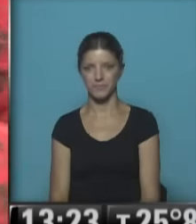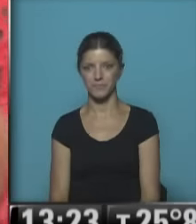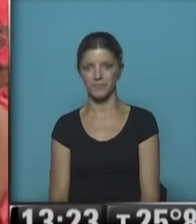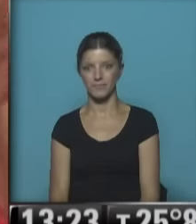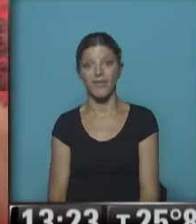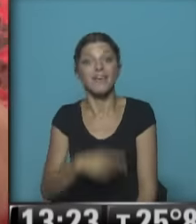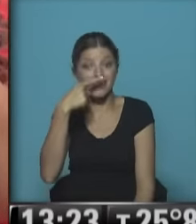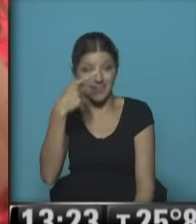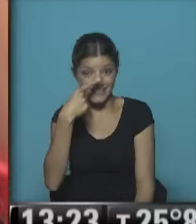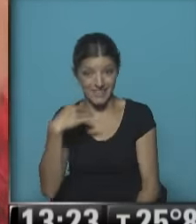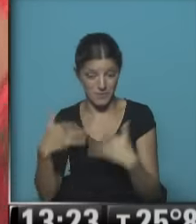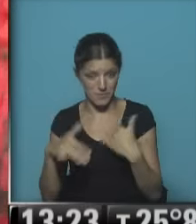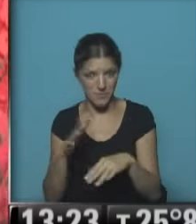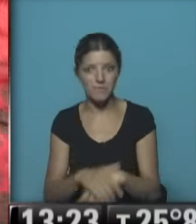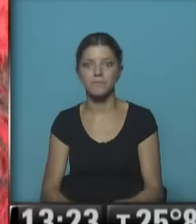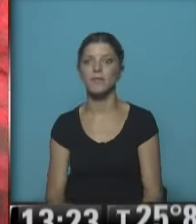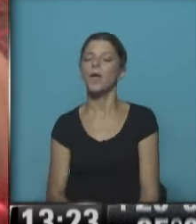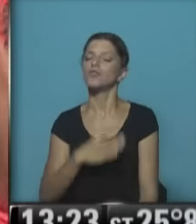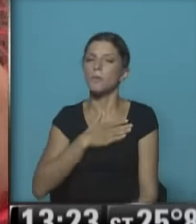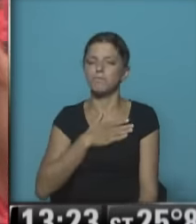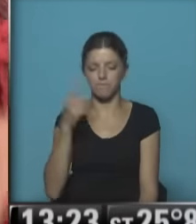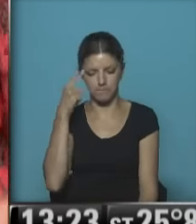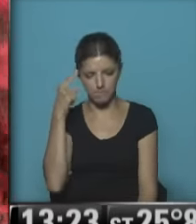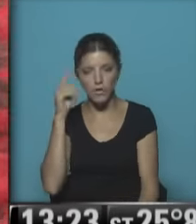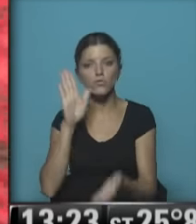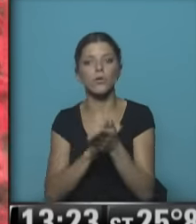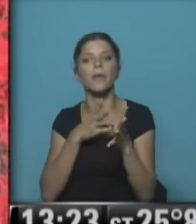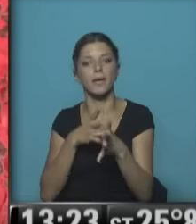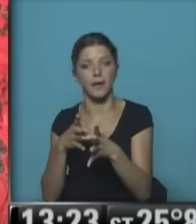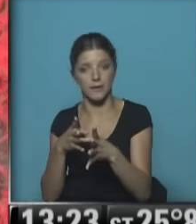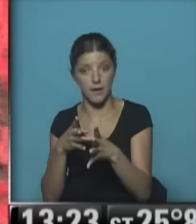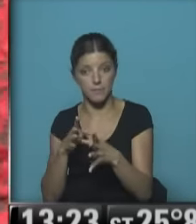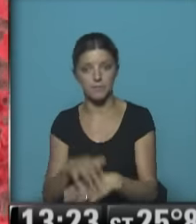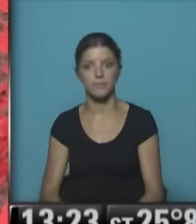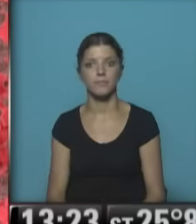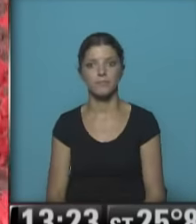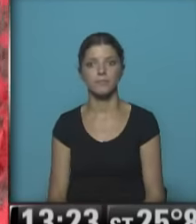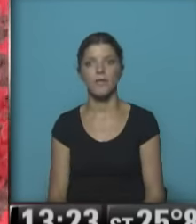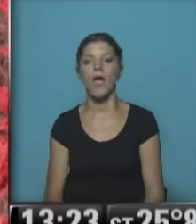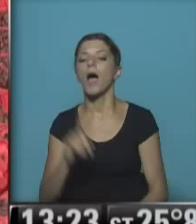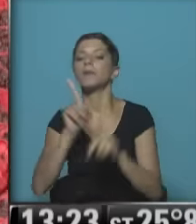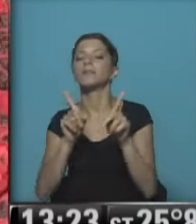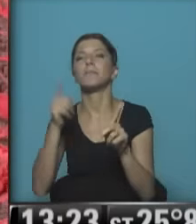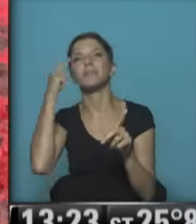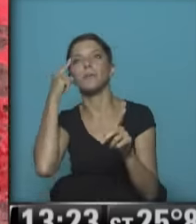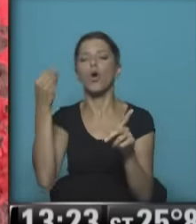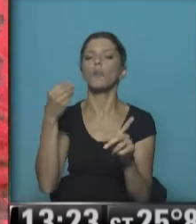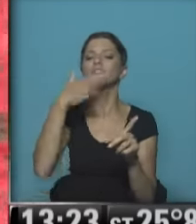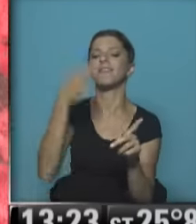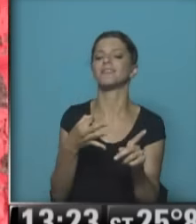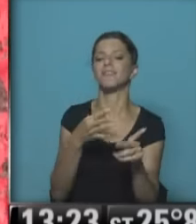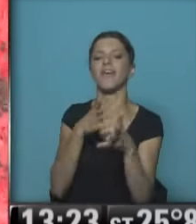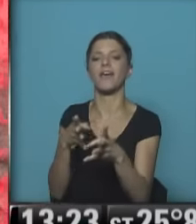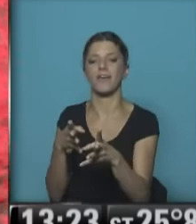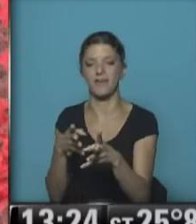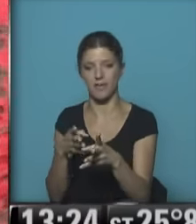Qué interesante todo esto, ¿no? Pero yo me quedé pensando en esto de la guerra porque uno piensa de qué modo se decide ir a la guerra. Y en